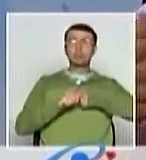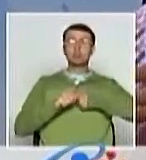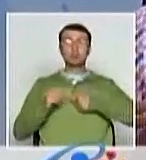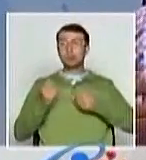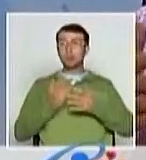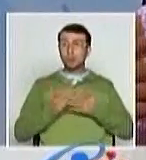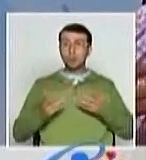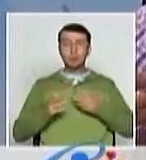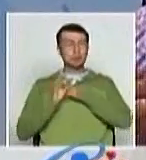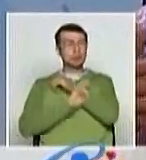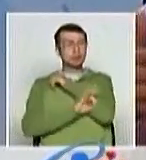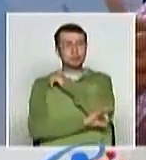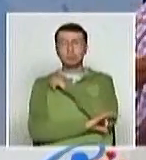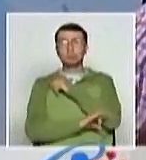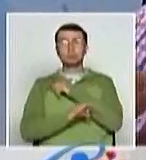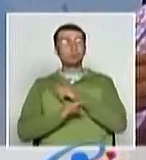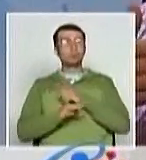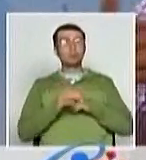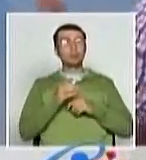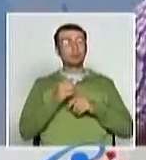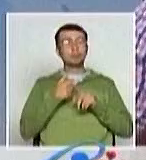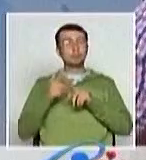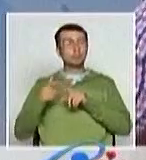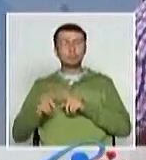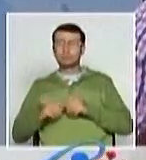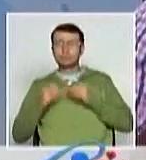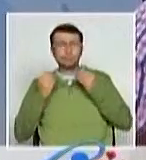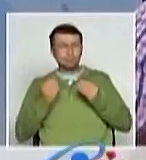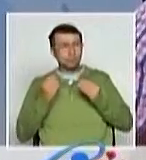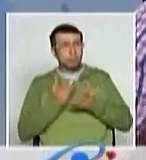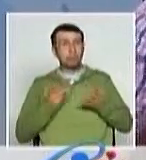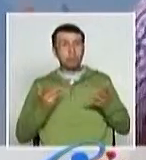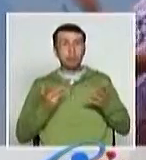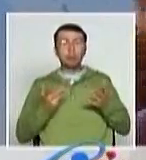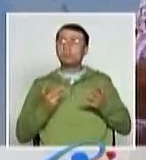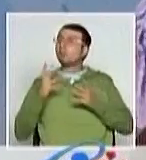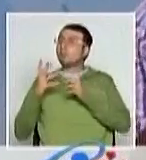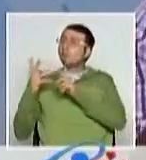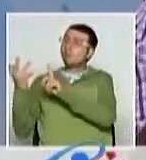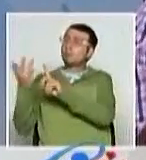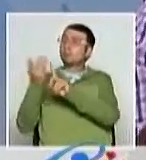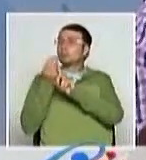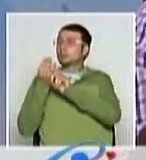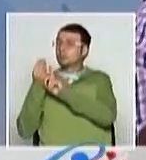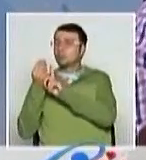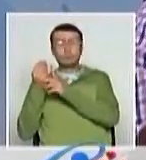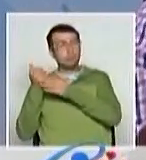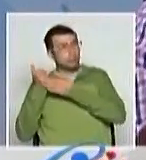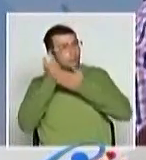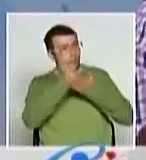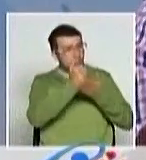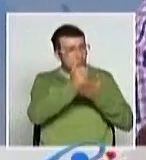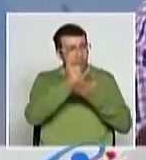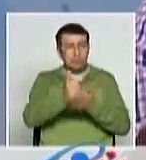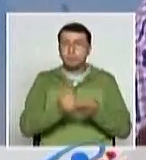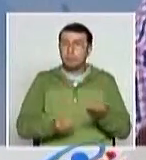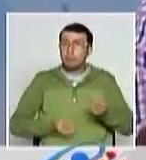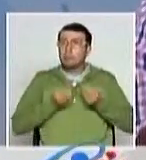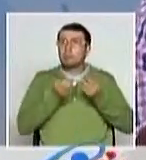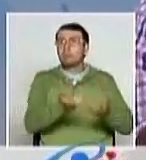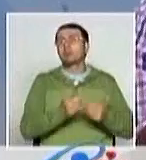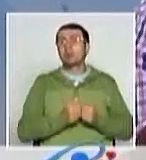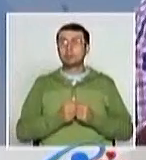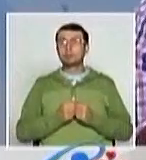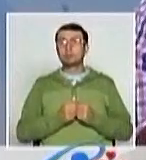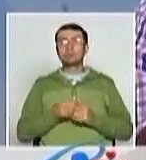psicoterapia quiropraxia apiterapia bueno mil cosas Pues están todos los profesionales para hacerlo y muchas